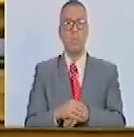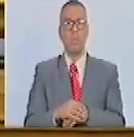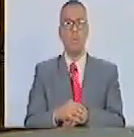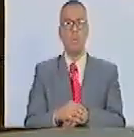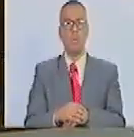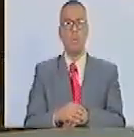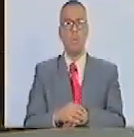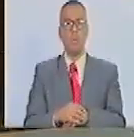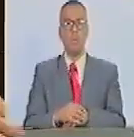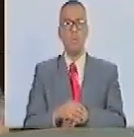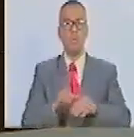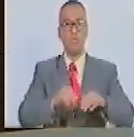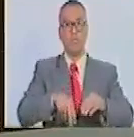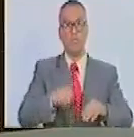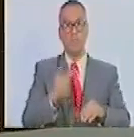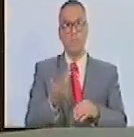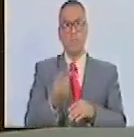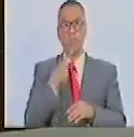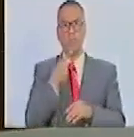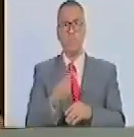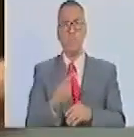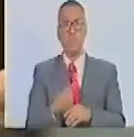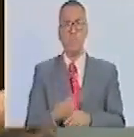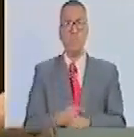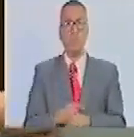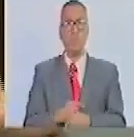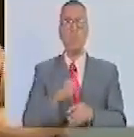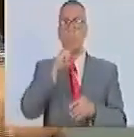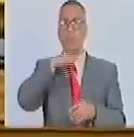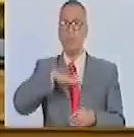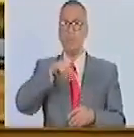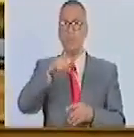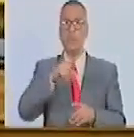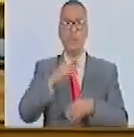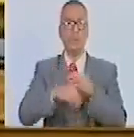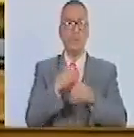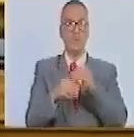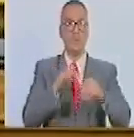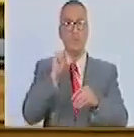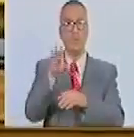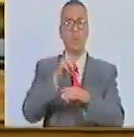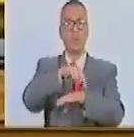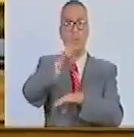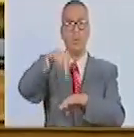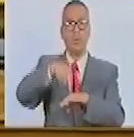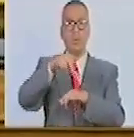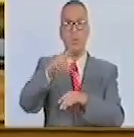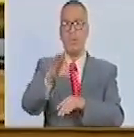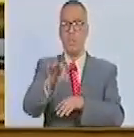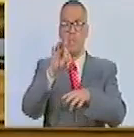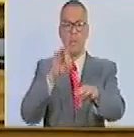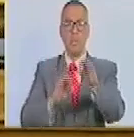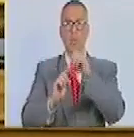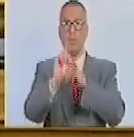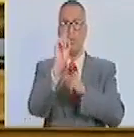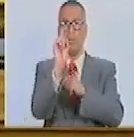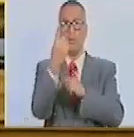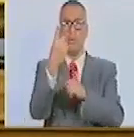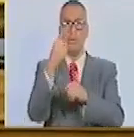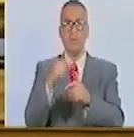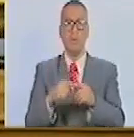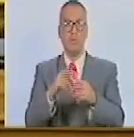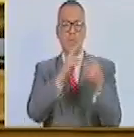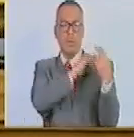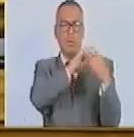Nacional. Podemos señalar que de forma histórica, así como la Asamblea Nacional escogió por primera vez a